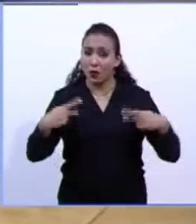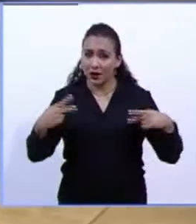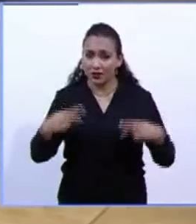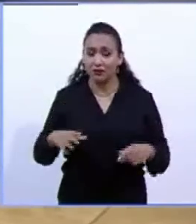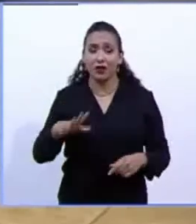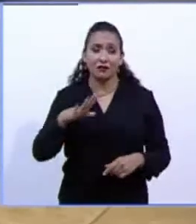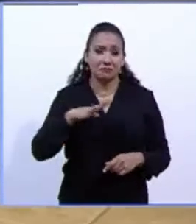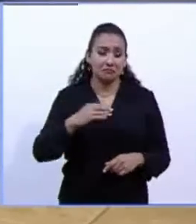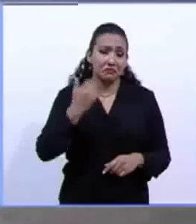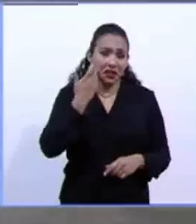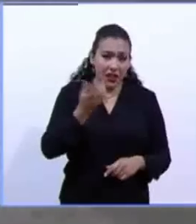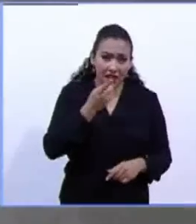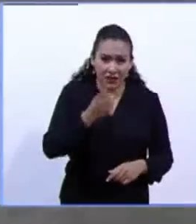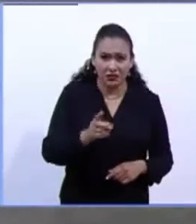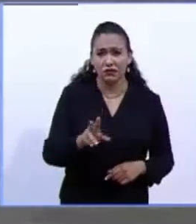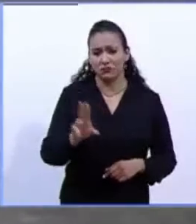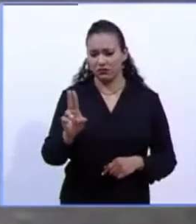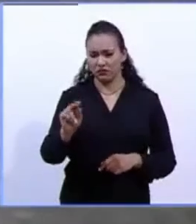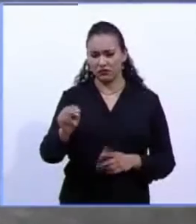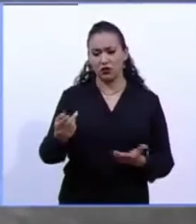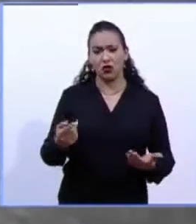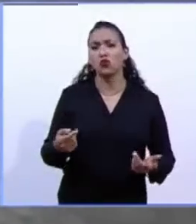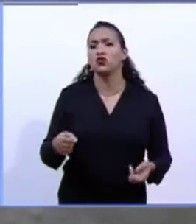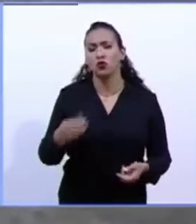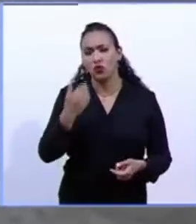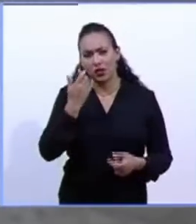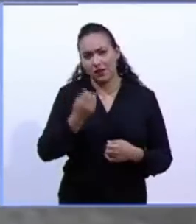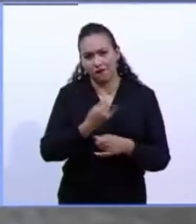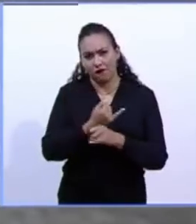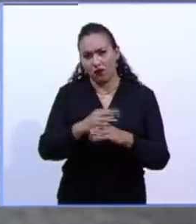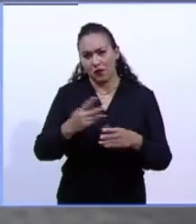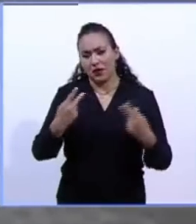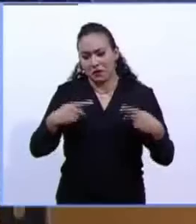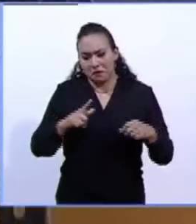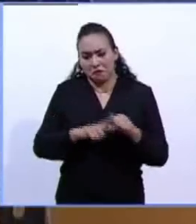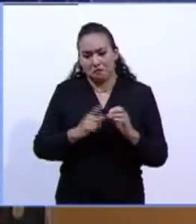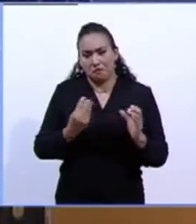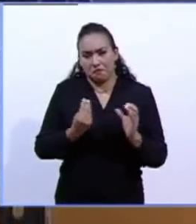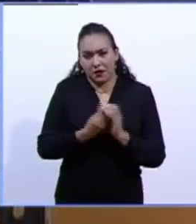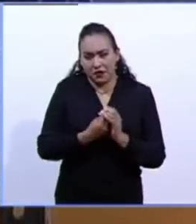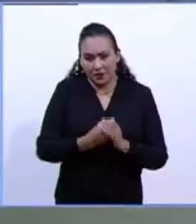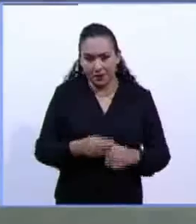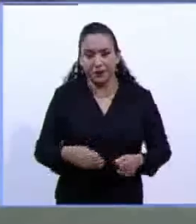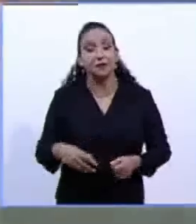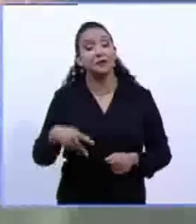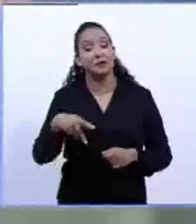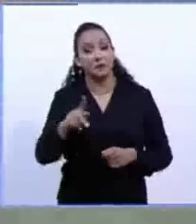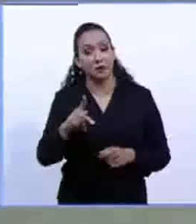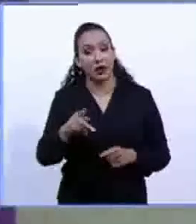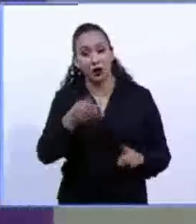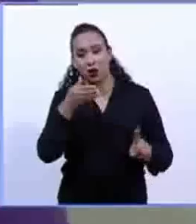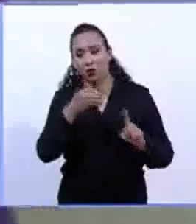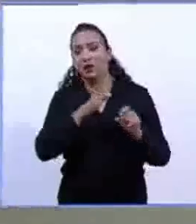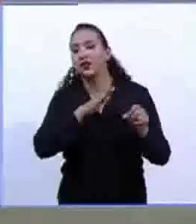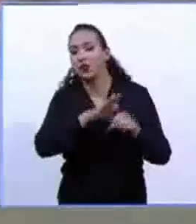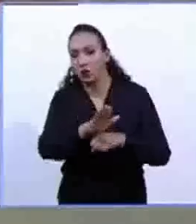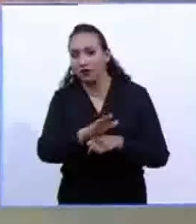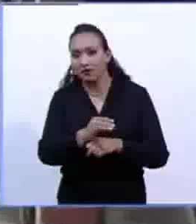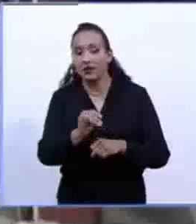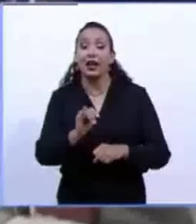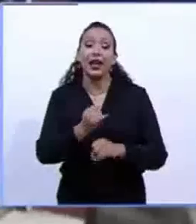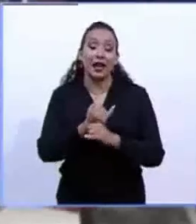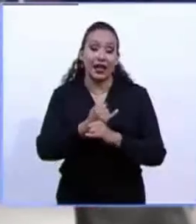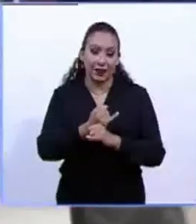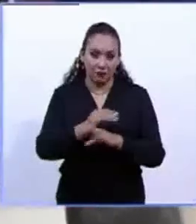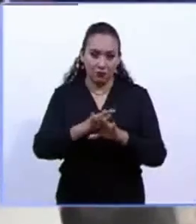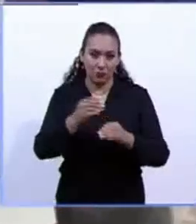tratamiento que de su información realice el sujeto obligado. Los sujetos obligados deben ponderar si para la finalidad que tiene la